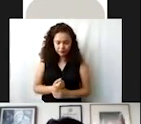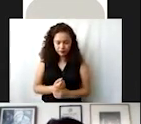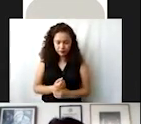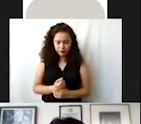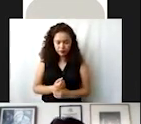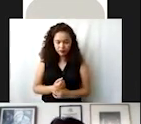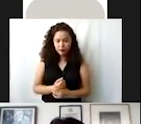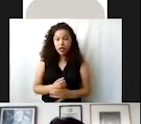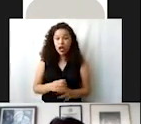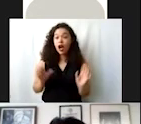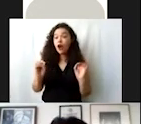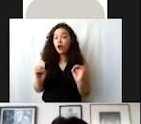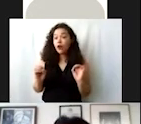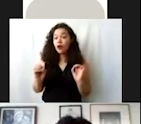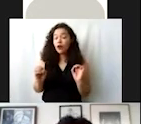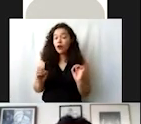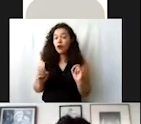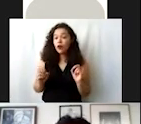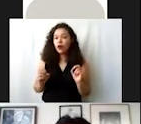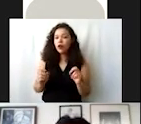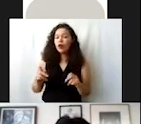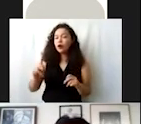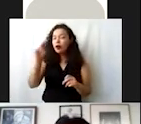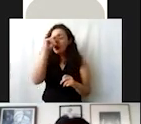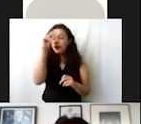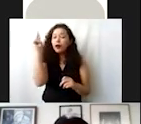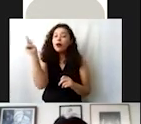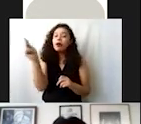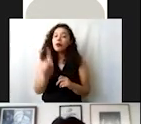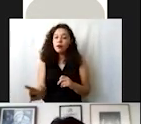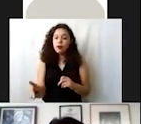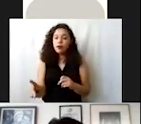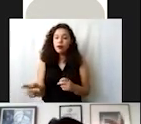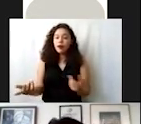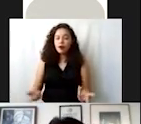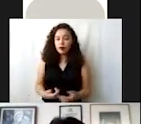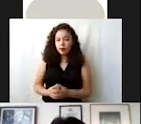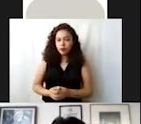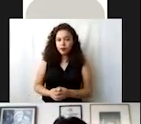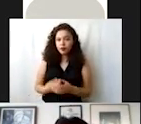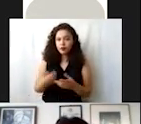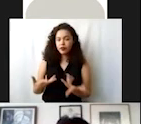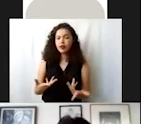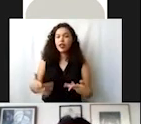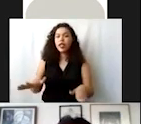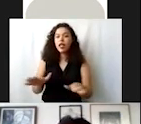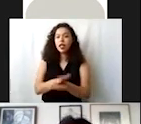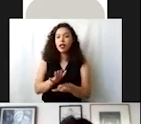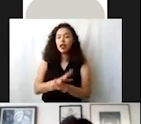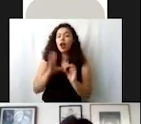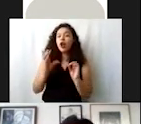O peor aún, que va a deparar en la actualización o lo van a configurar